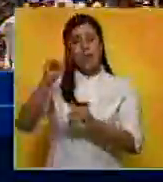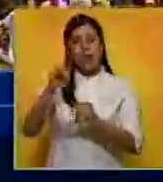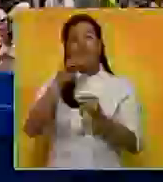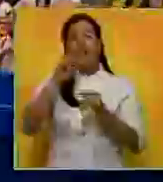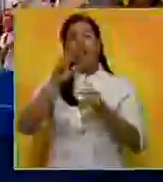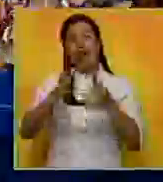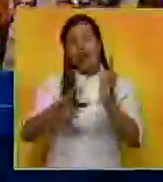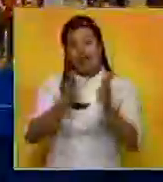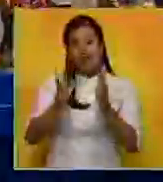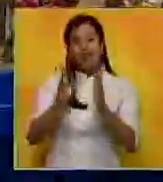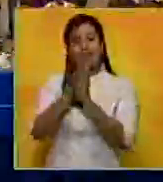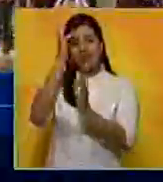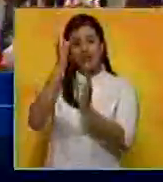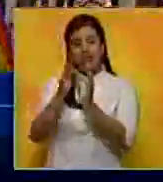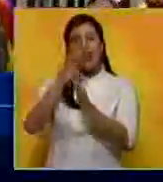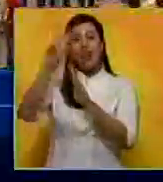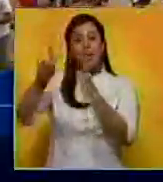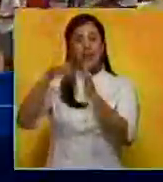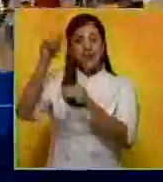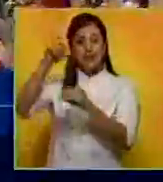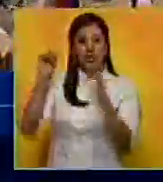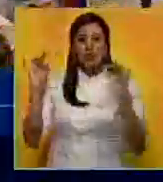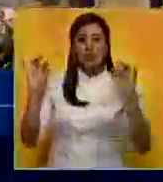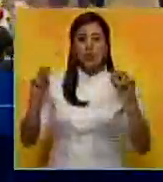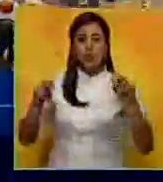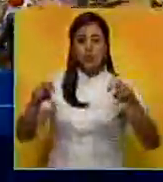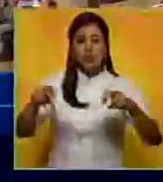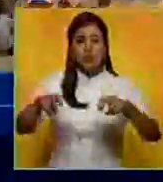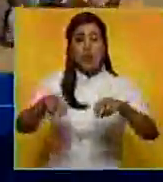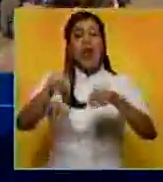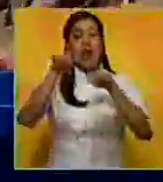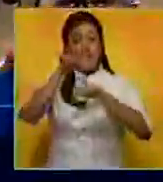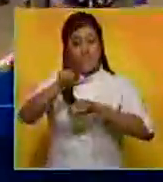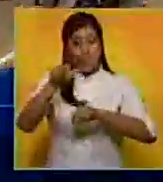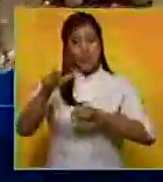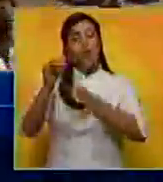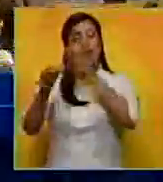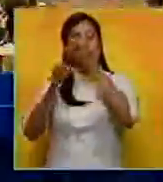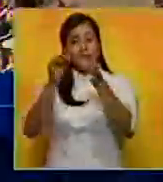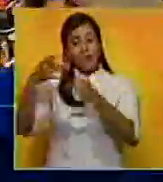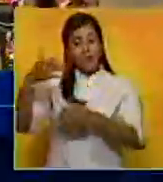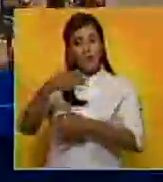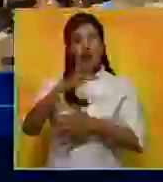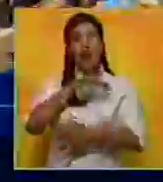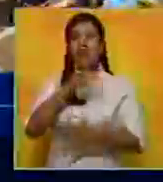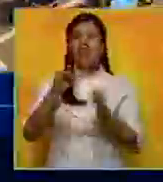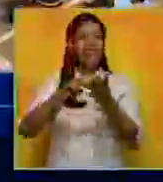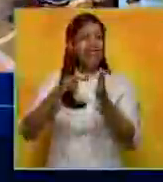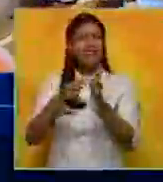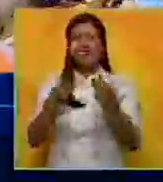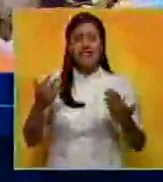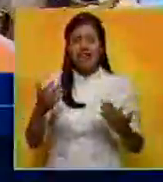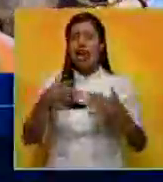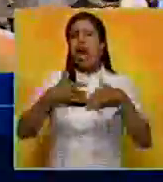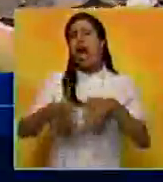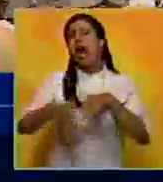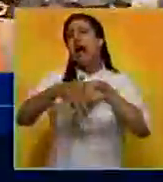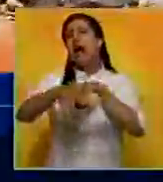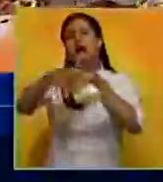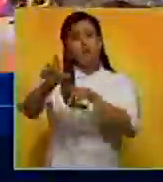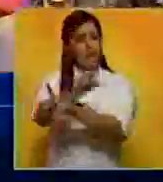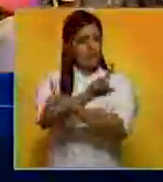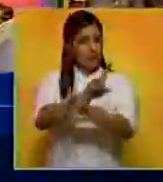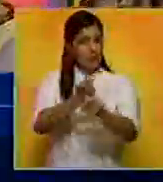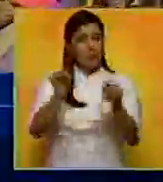marqués Santa Fe y la plaza brión de chacaito voceros de la mud han dicho que la actividad consiste no en marchar